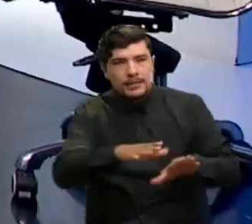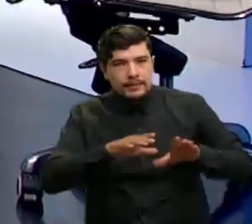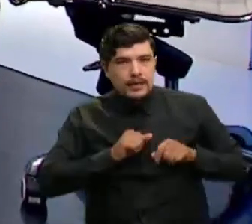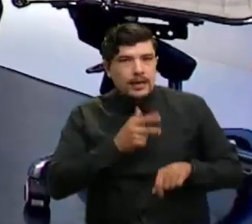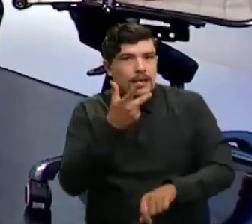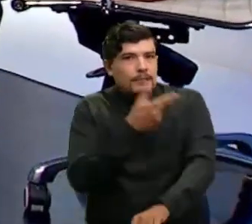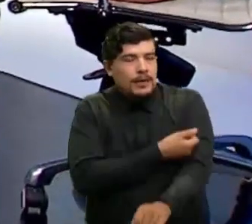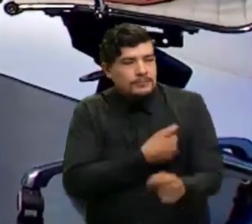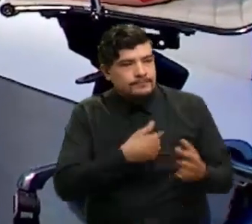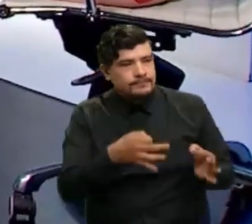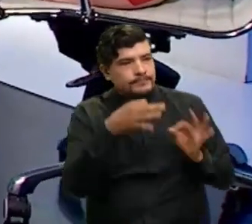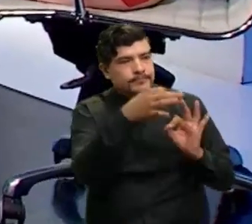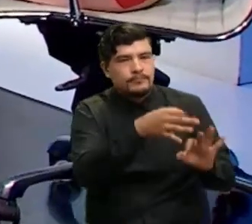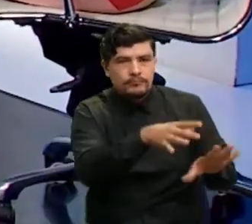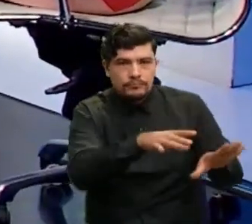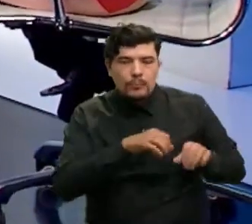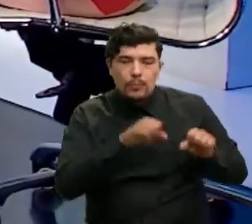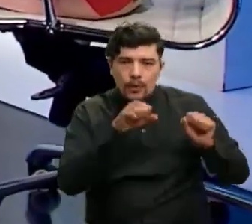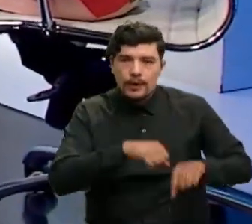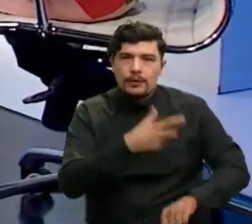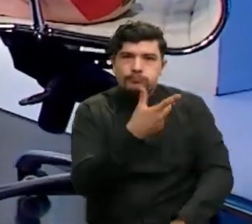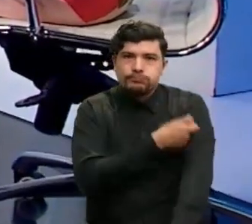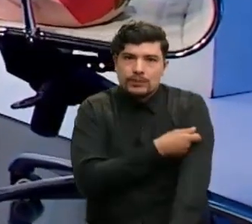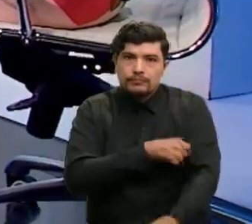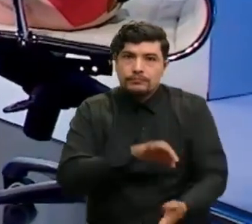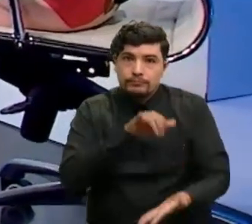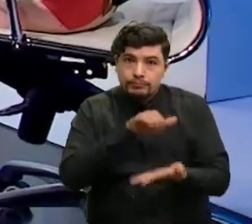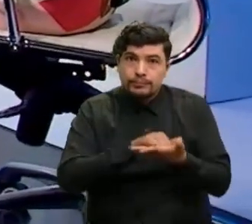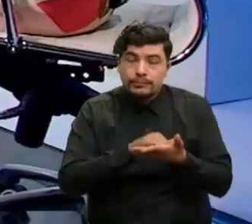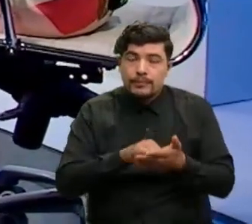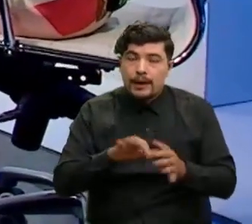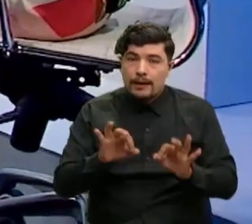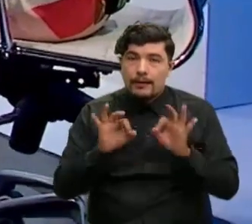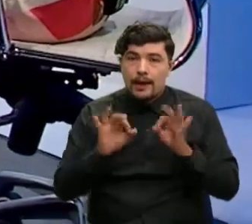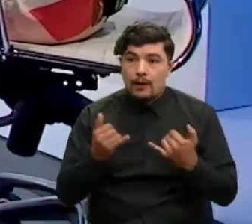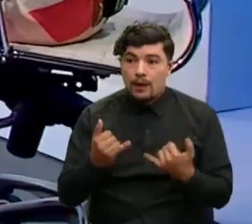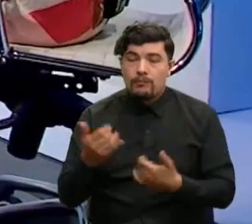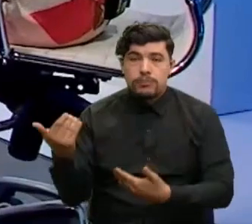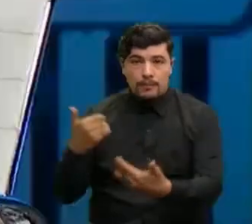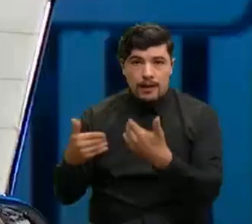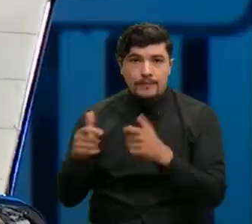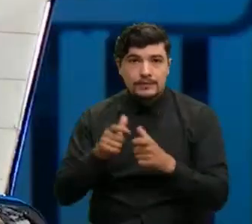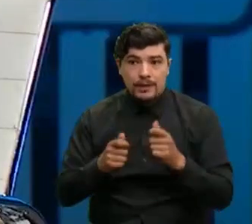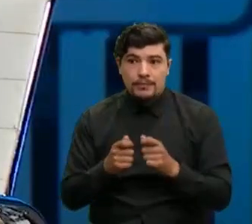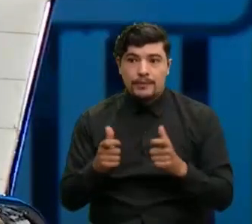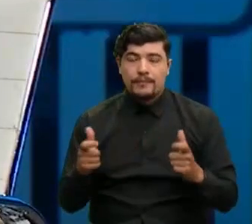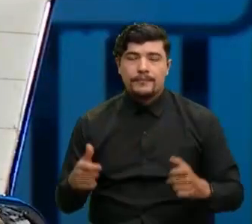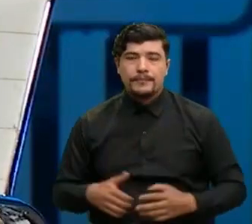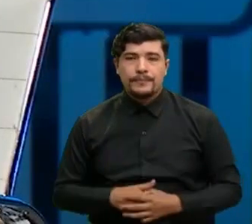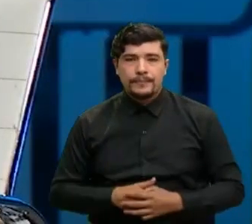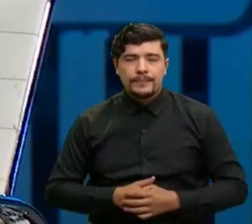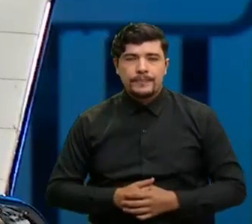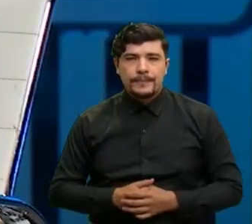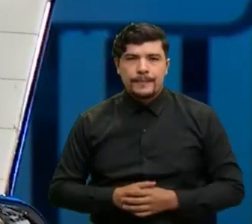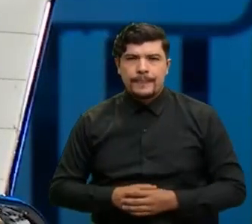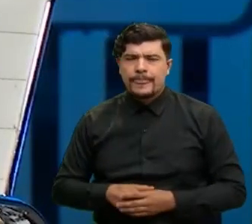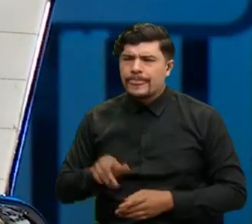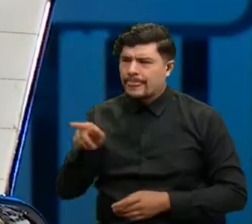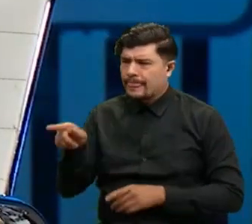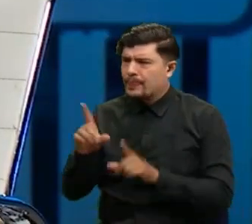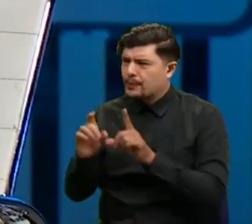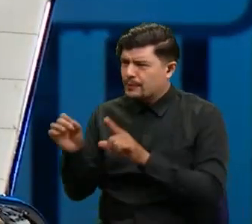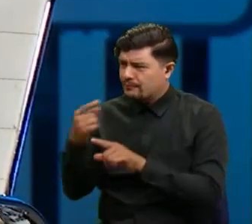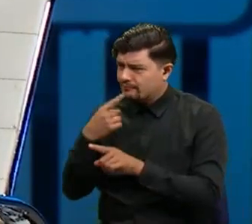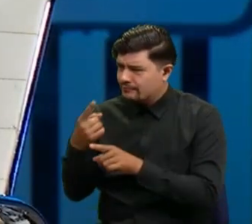están priorizados en la etapa número 4 y aplicarse la vacuna. Doctor Juan José Rey, usted nos hablaba de una jornada que se va a estar